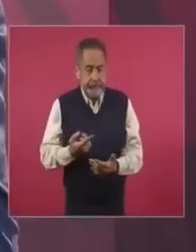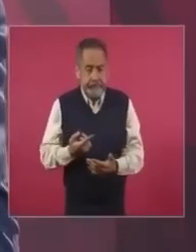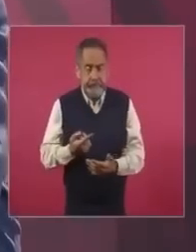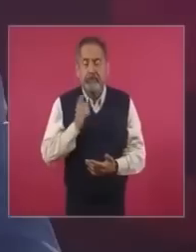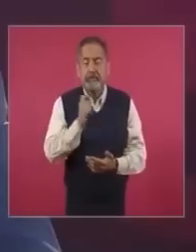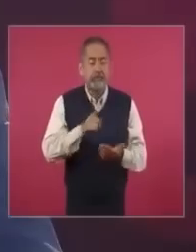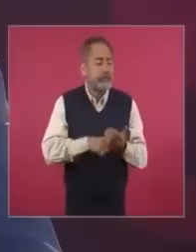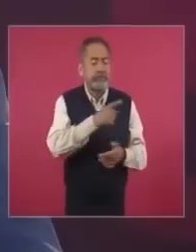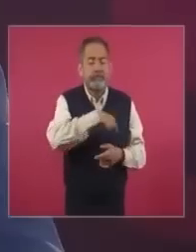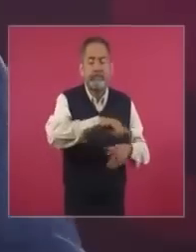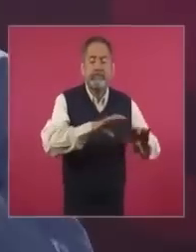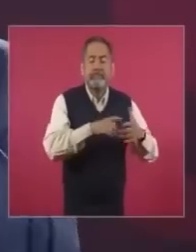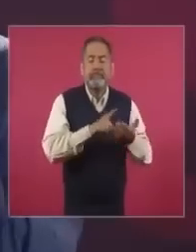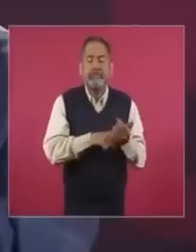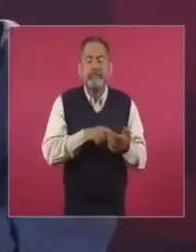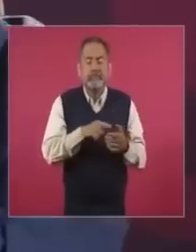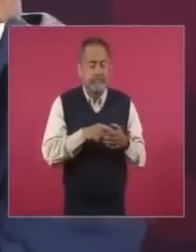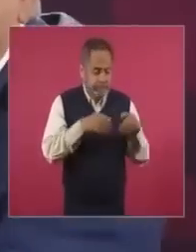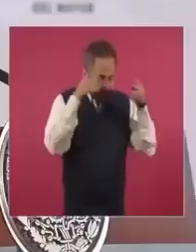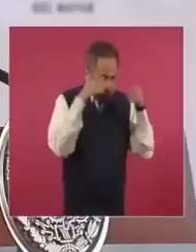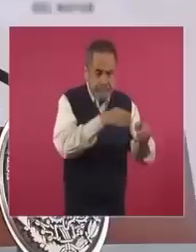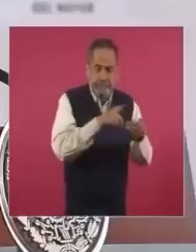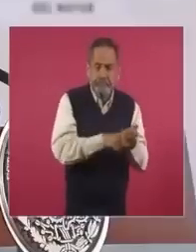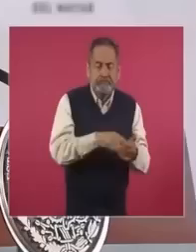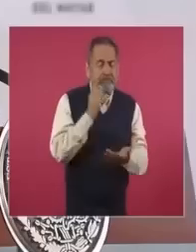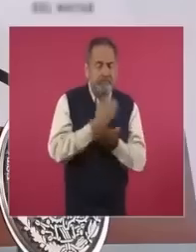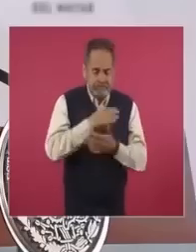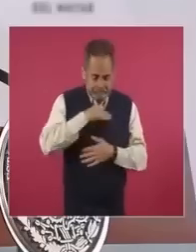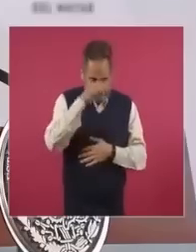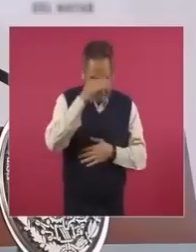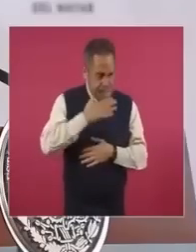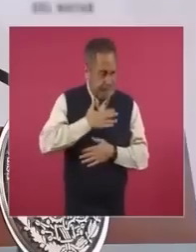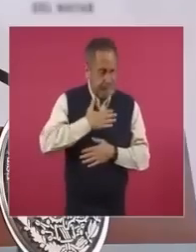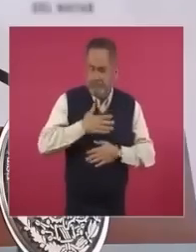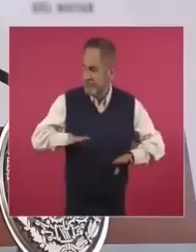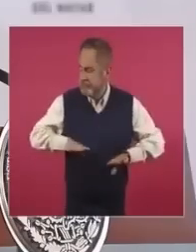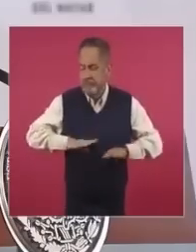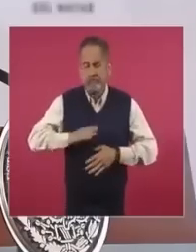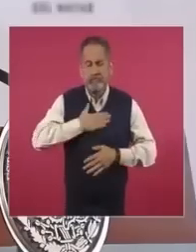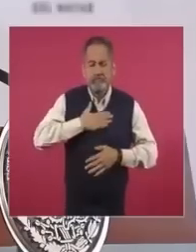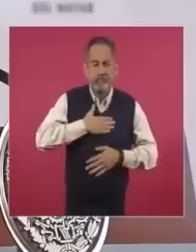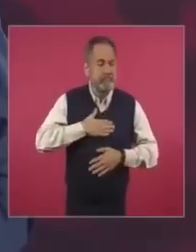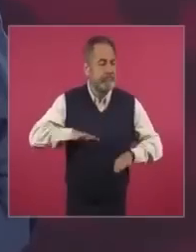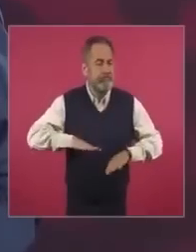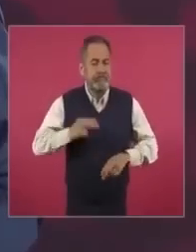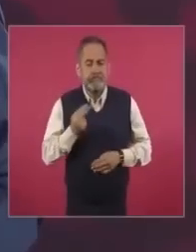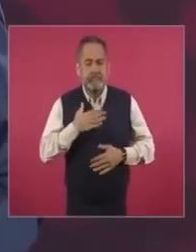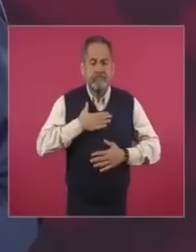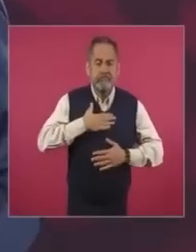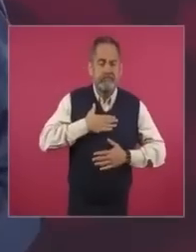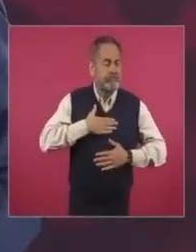este respeto a la soberanía de ambos países. Entonces, es algo que marca continuidad también con el gobierno de Claudia